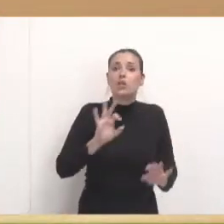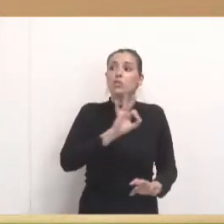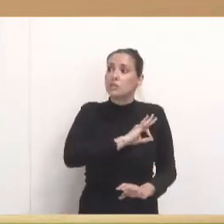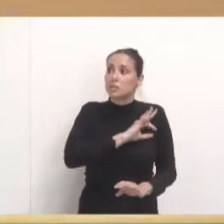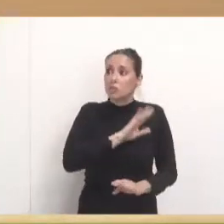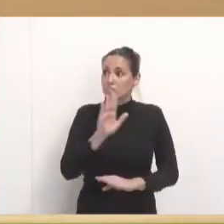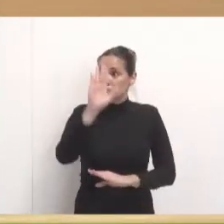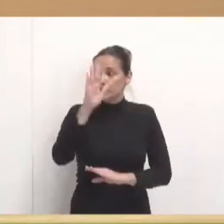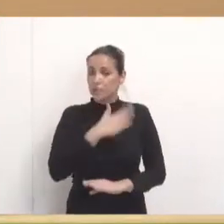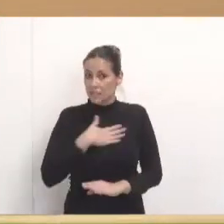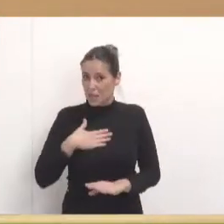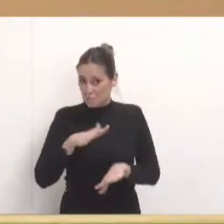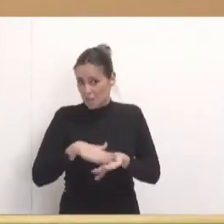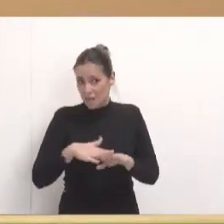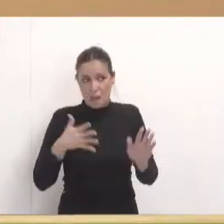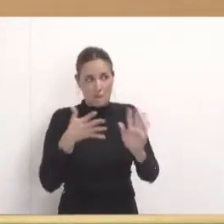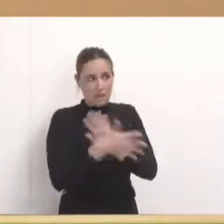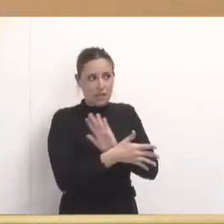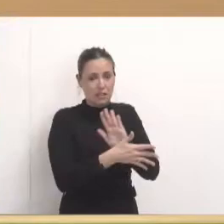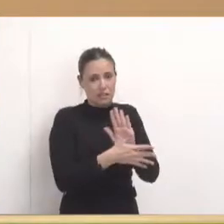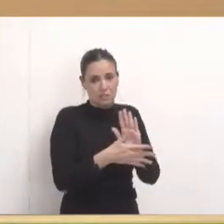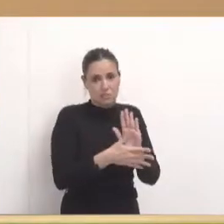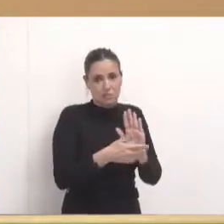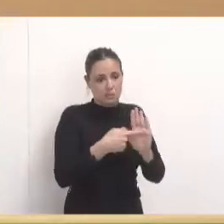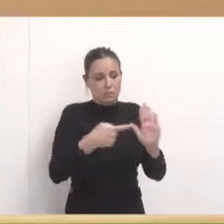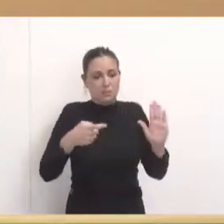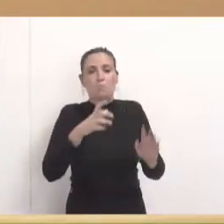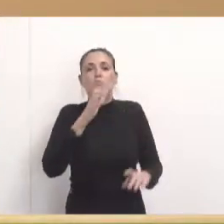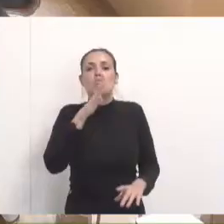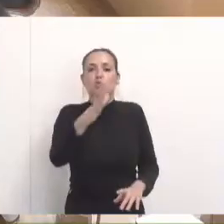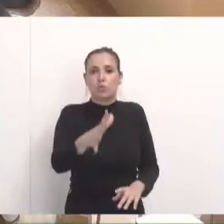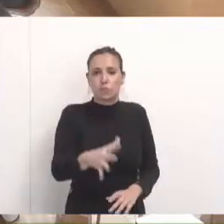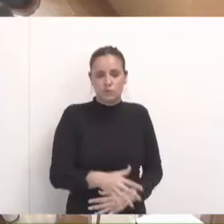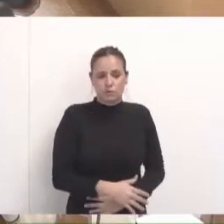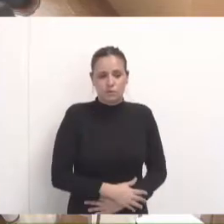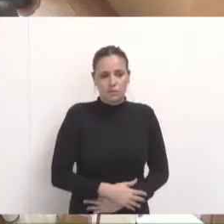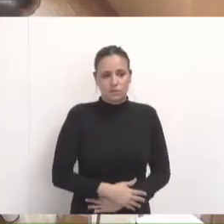de intervención para explicar el motivo de la retirada.